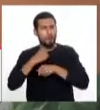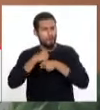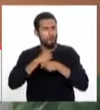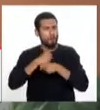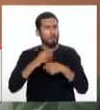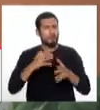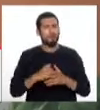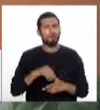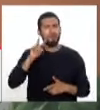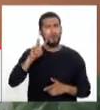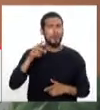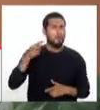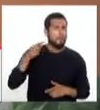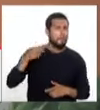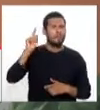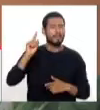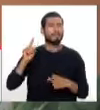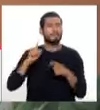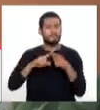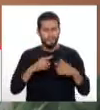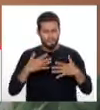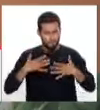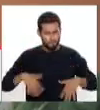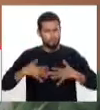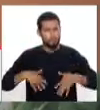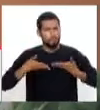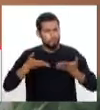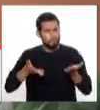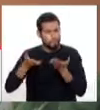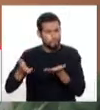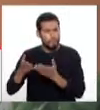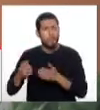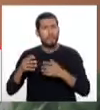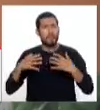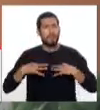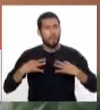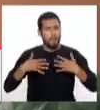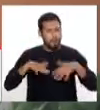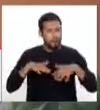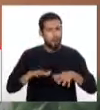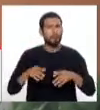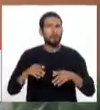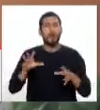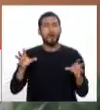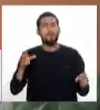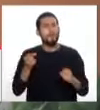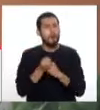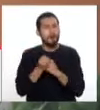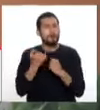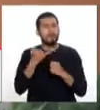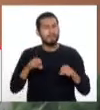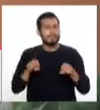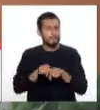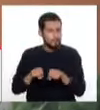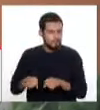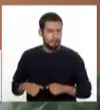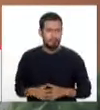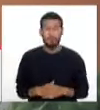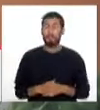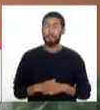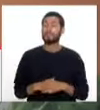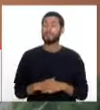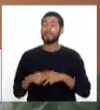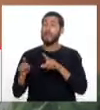alrededor de 2 millones de bienes como prendas de vestir, textiles, complementarios y calzado. De